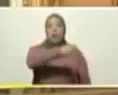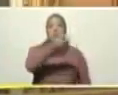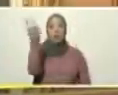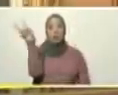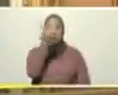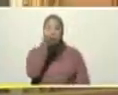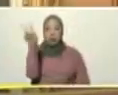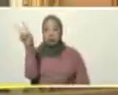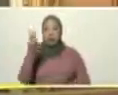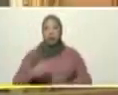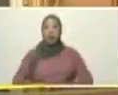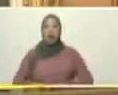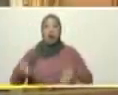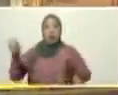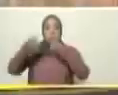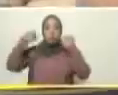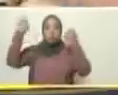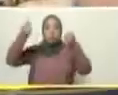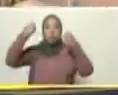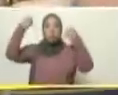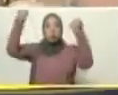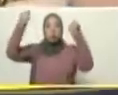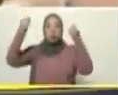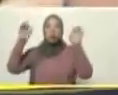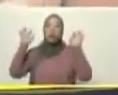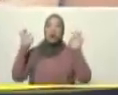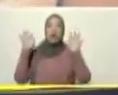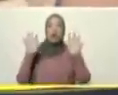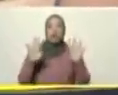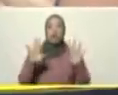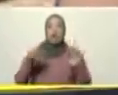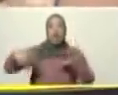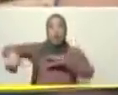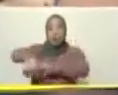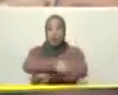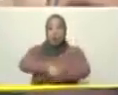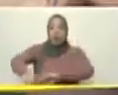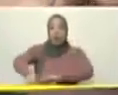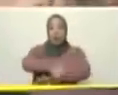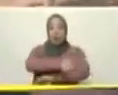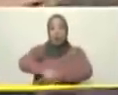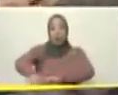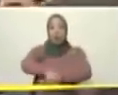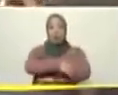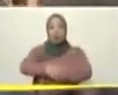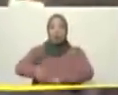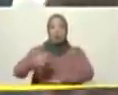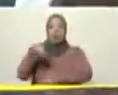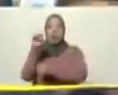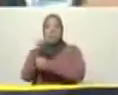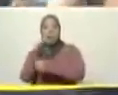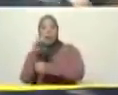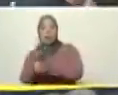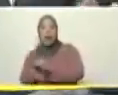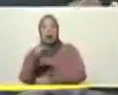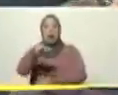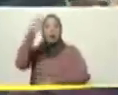Venezuela. Comenzó a correr boca a oreja, boca a boca, en mensajito.